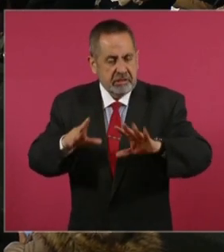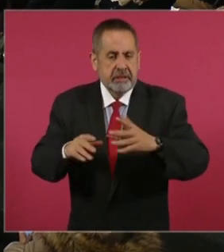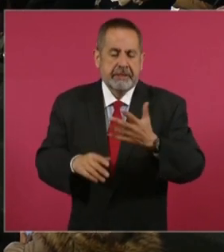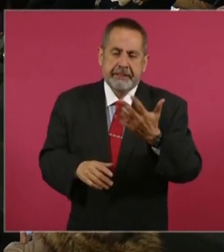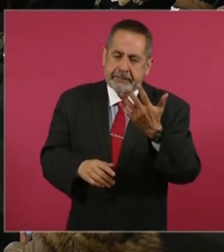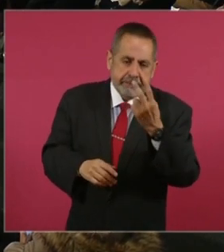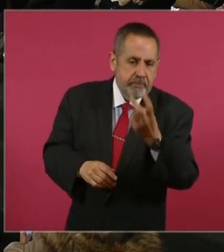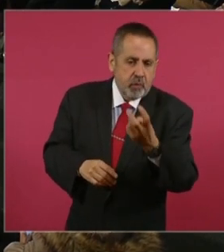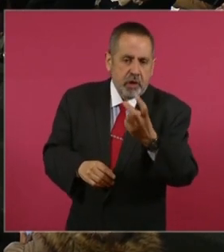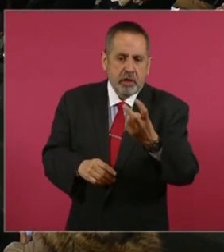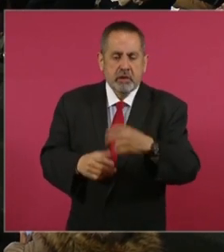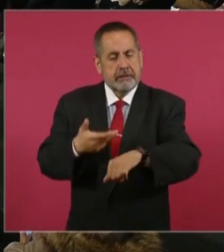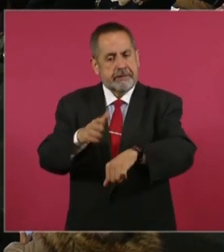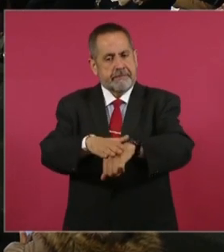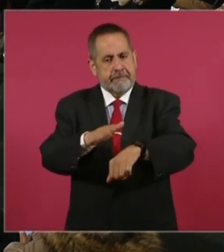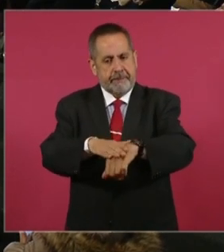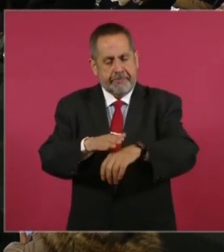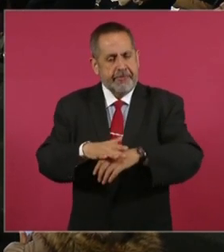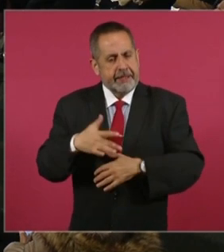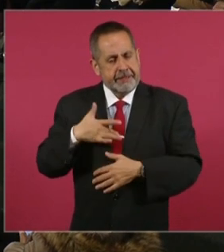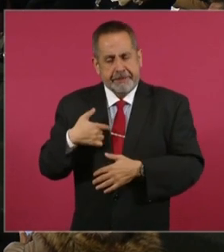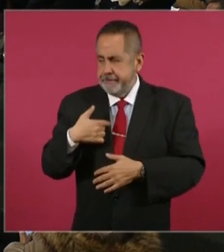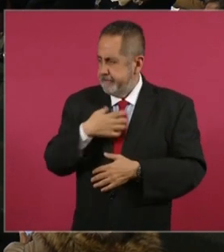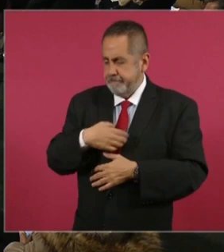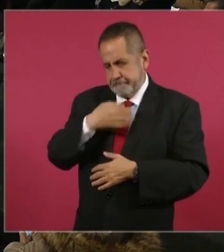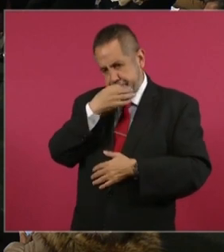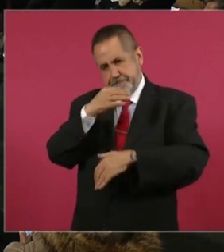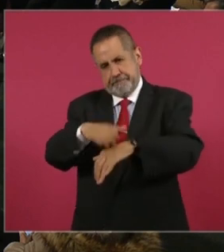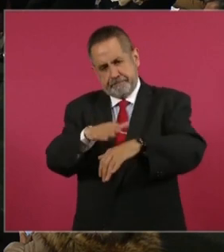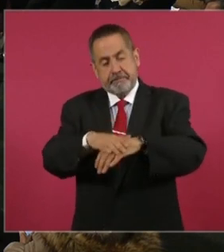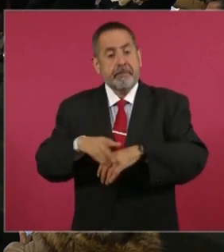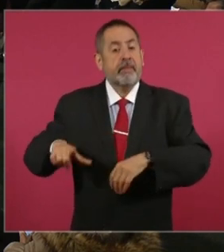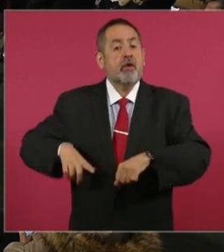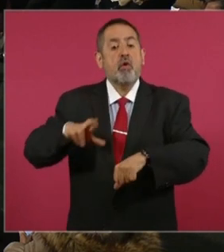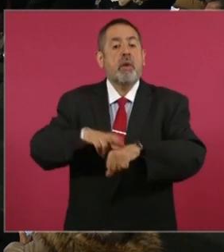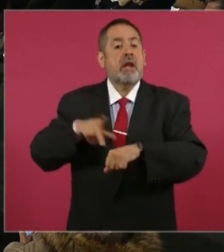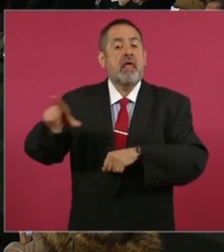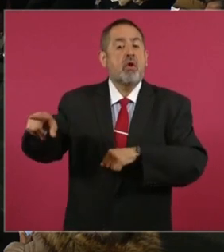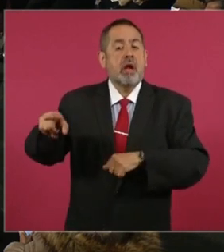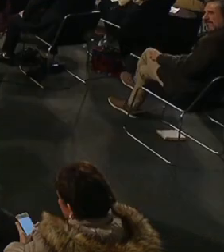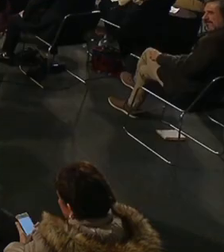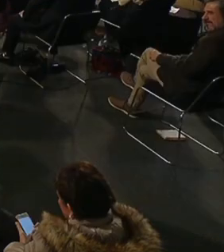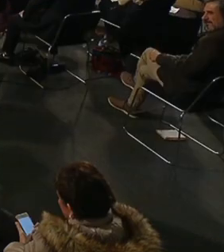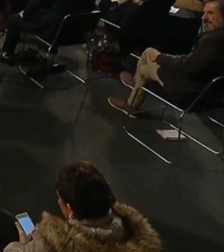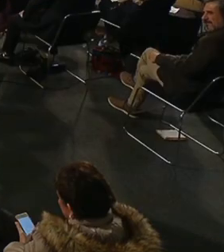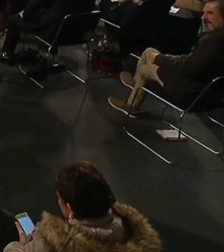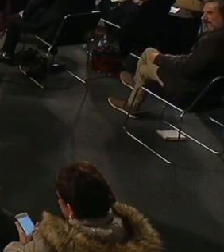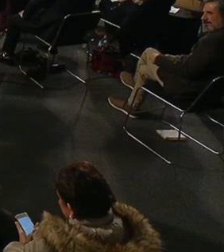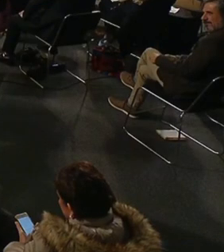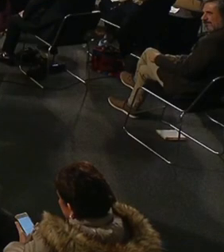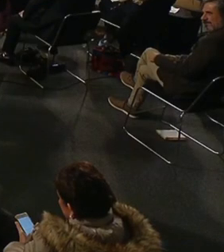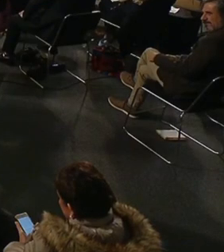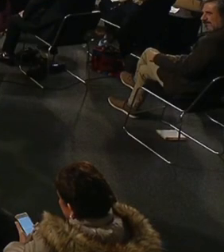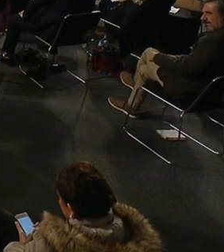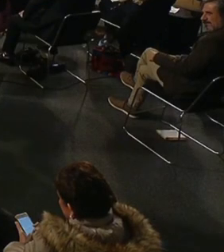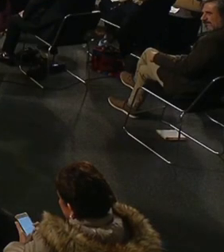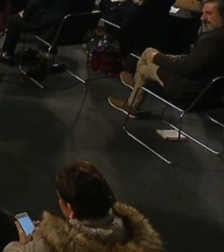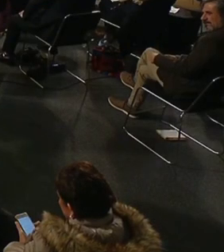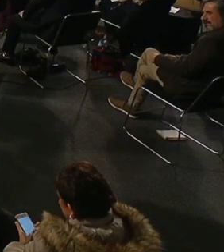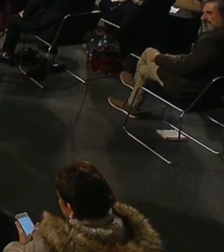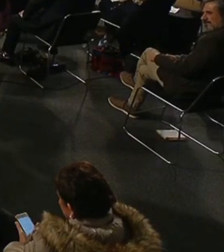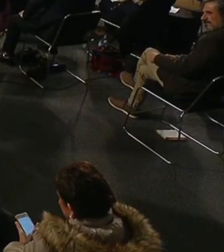tal motivo, le informo con beneplácito, señor presidente, que la gobernadora constitucional del Estado de México, la maestra Delfina Gómez,